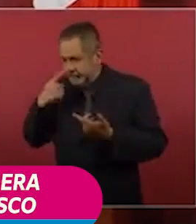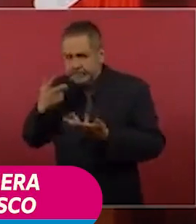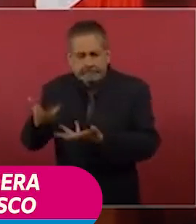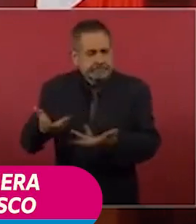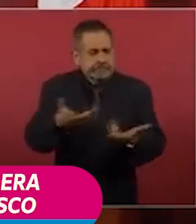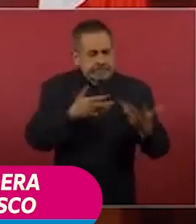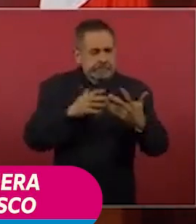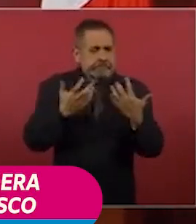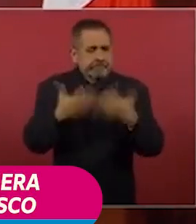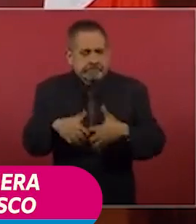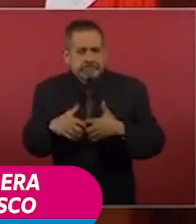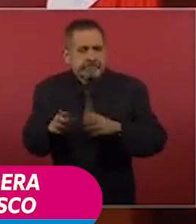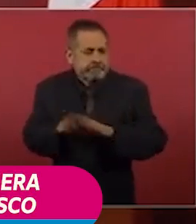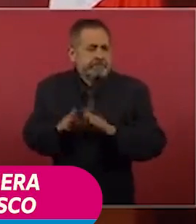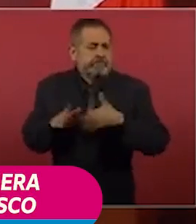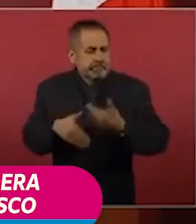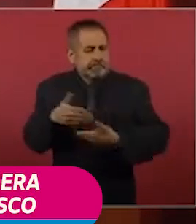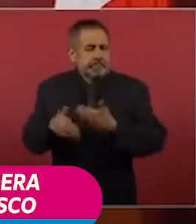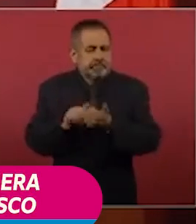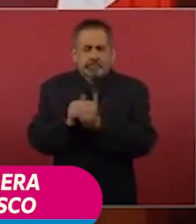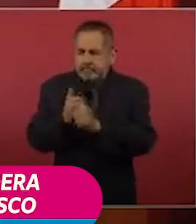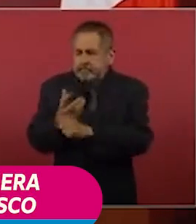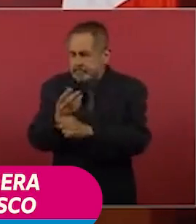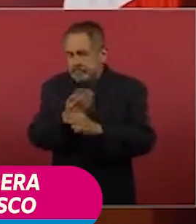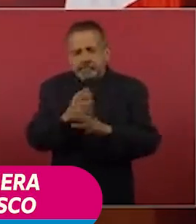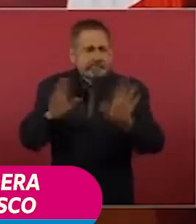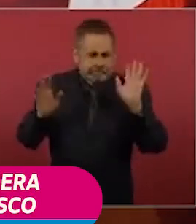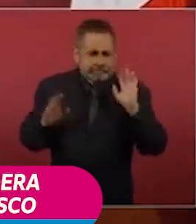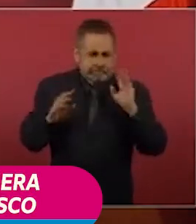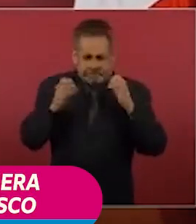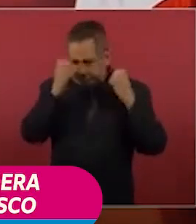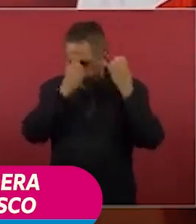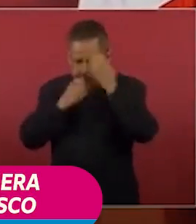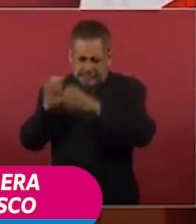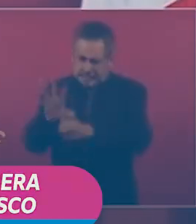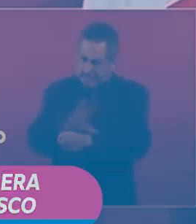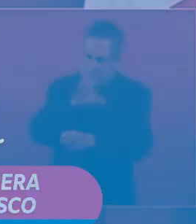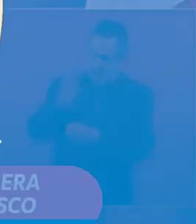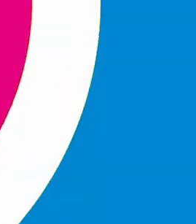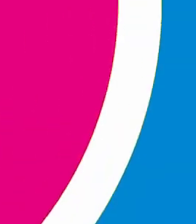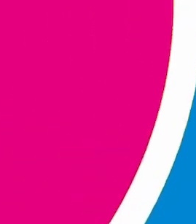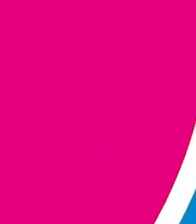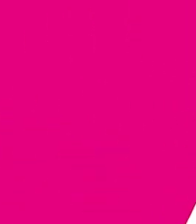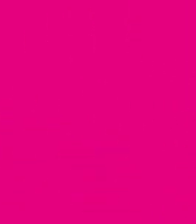y cómo vamos en las obras de rehabilitación. O sea, es una evaluación completa.